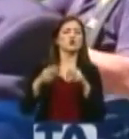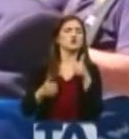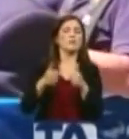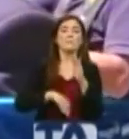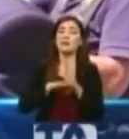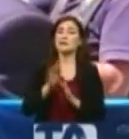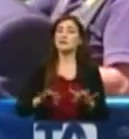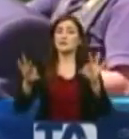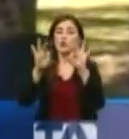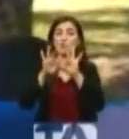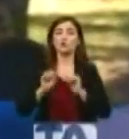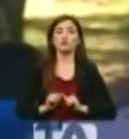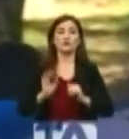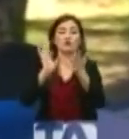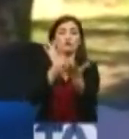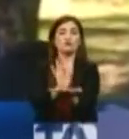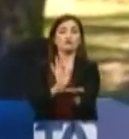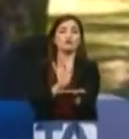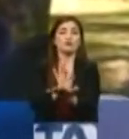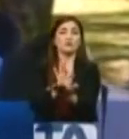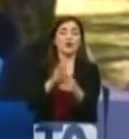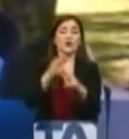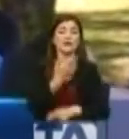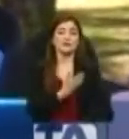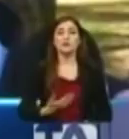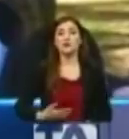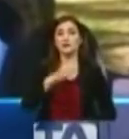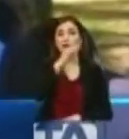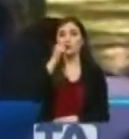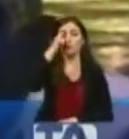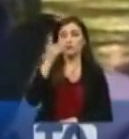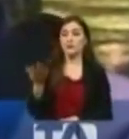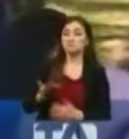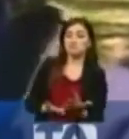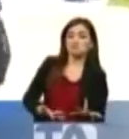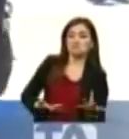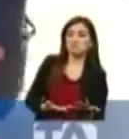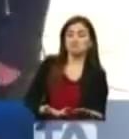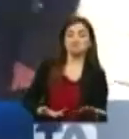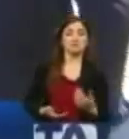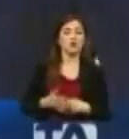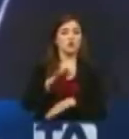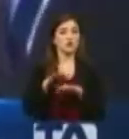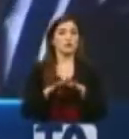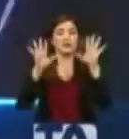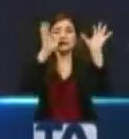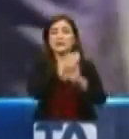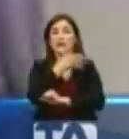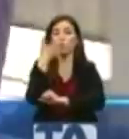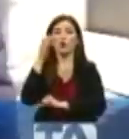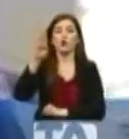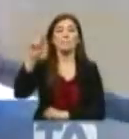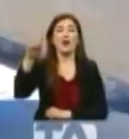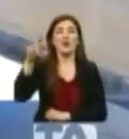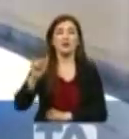más relevante es la versión que debía dar el expresidente de la República, Rafael Correa, en torno al supuesto secuestro